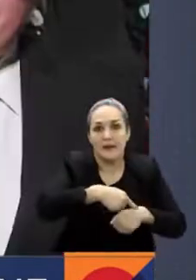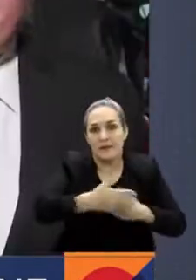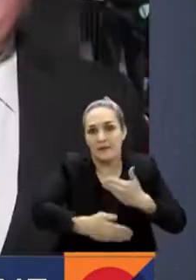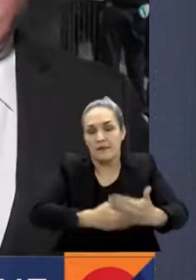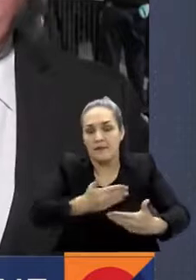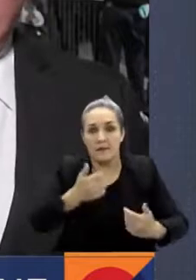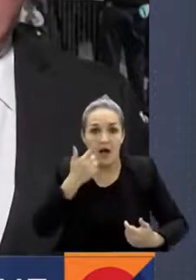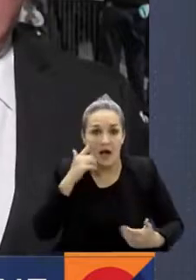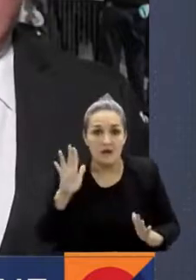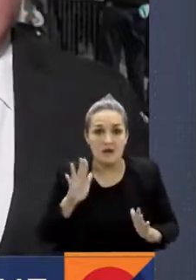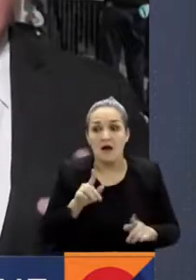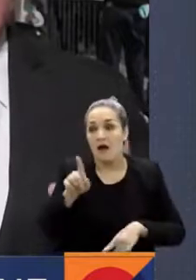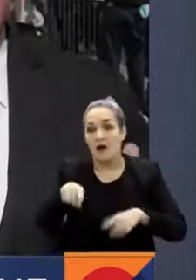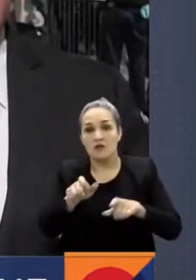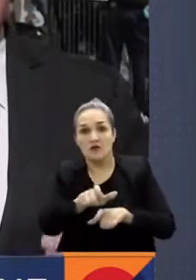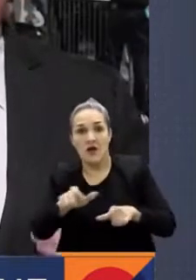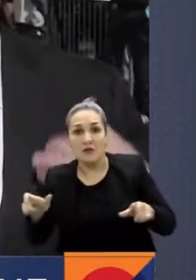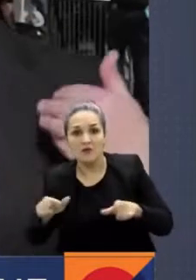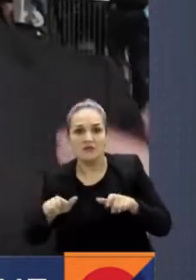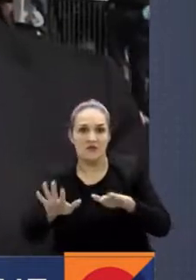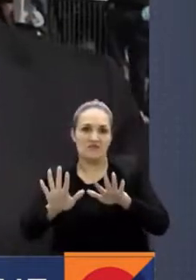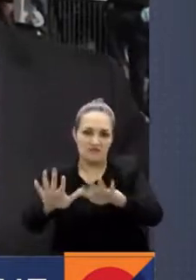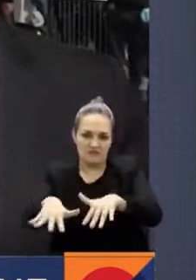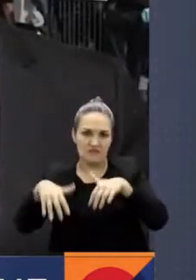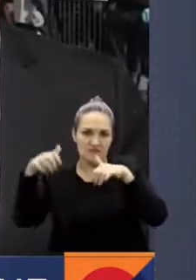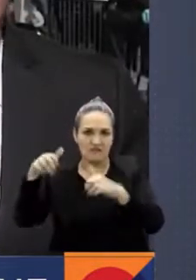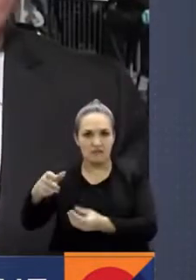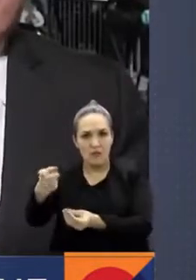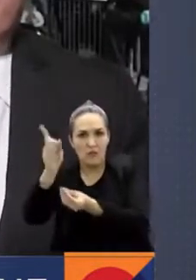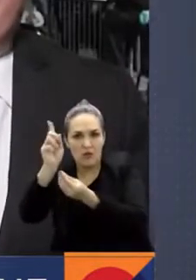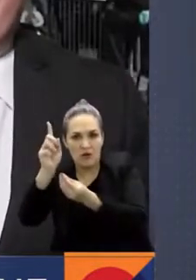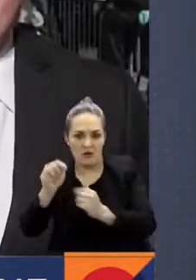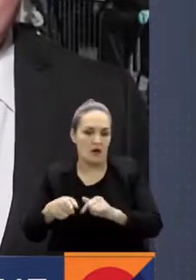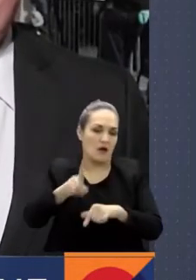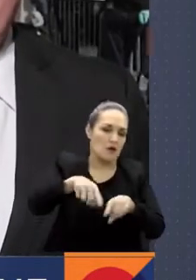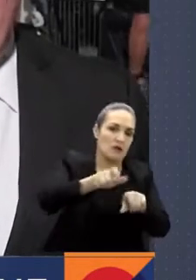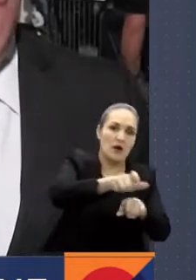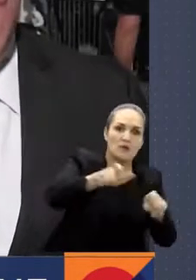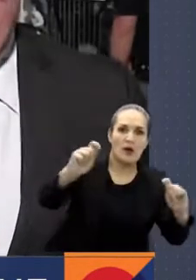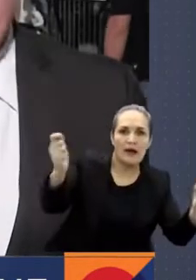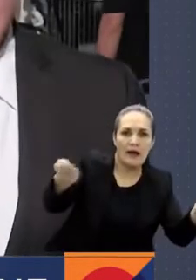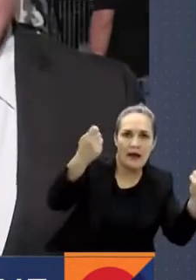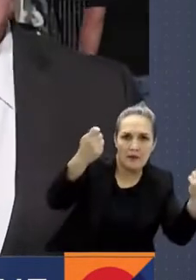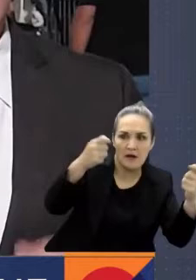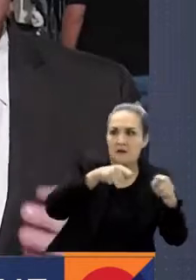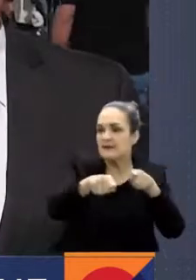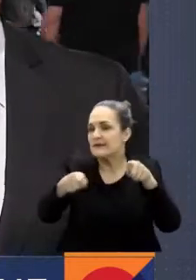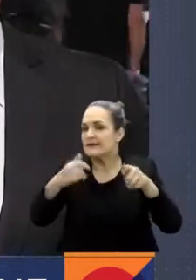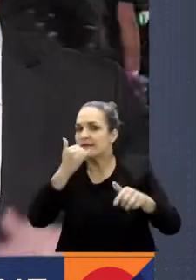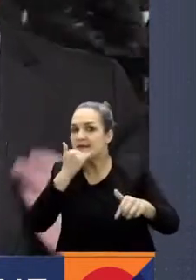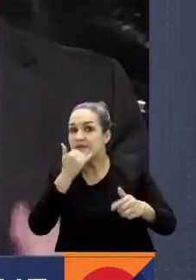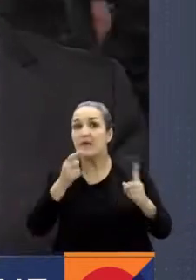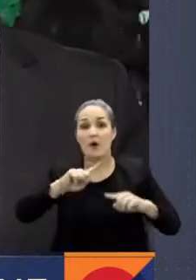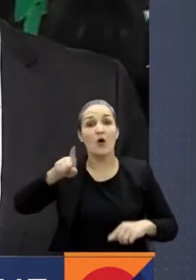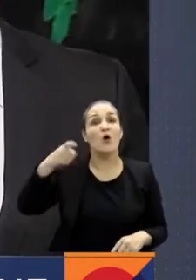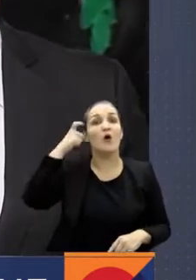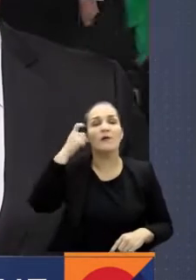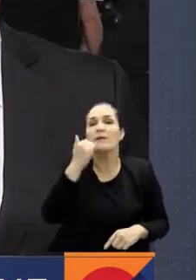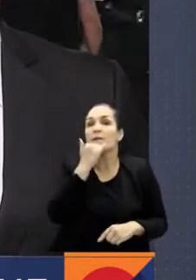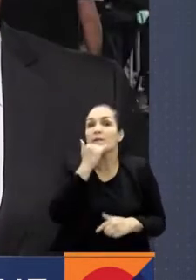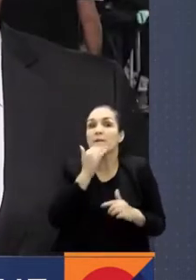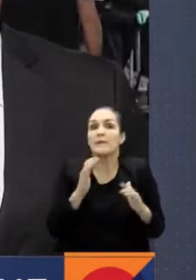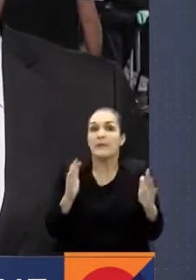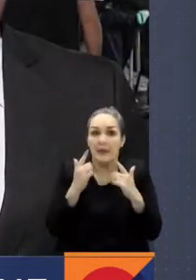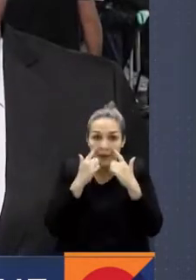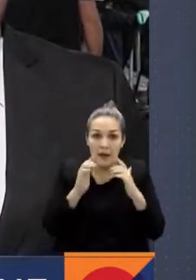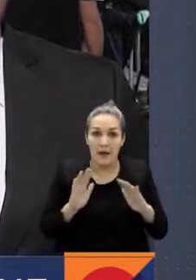no solamente tanto de los parlamentarios, de quienes estuvieron detrás de las campañas, sino, por cierto, también desde el gobierno de Chile, a ver cómo lo recibe